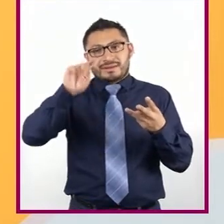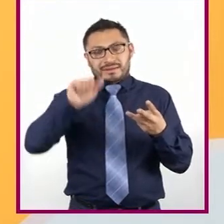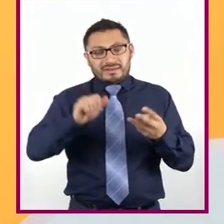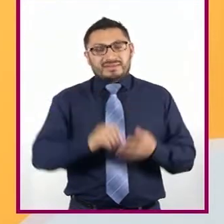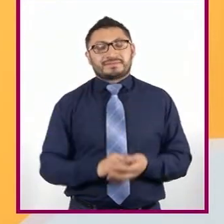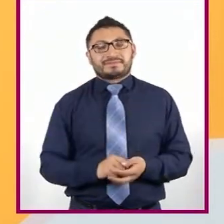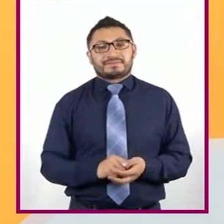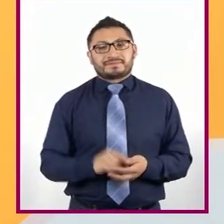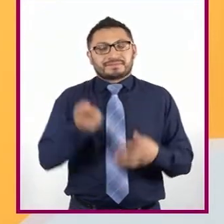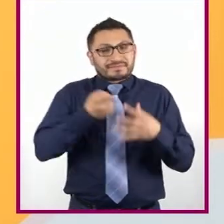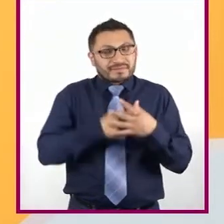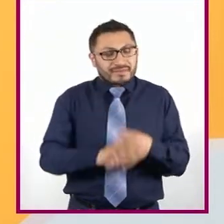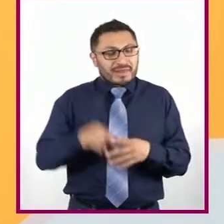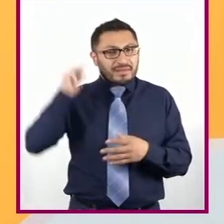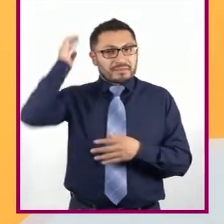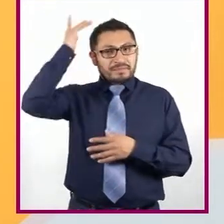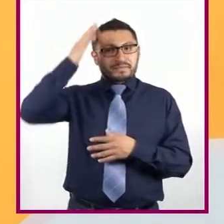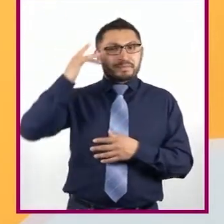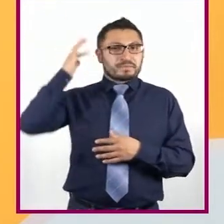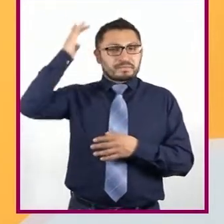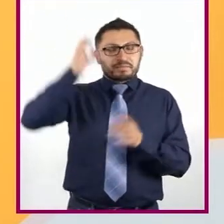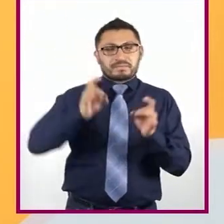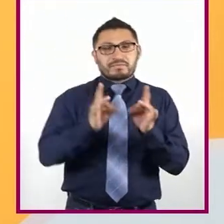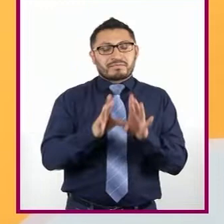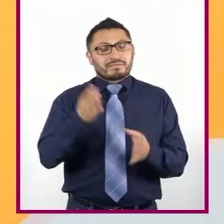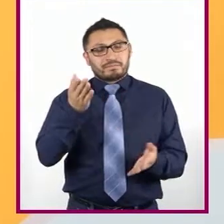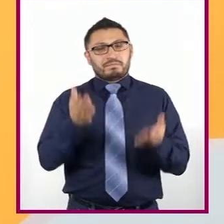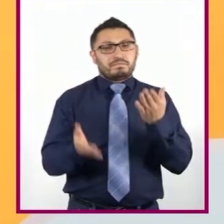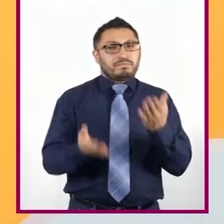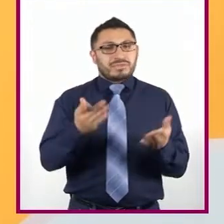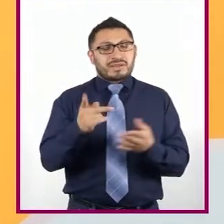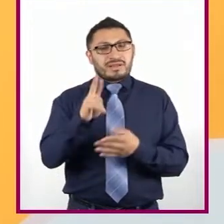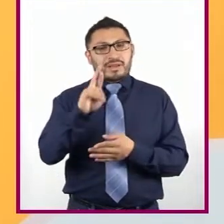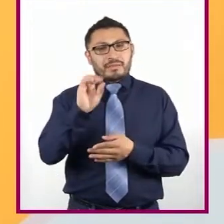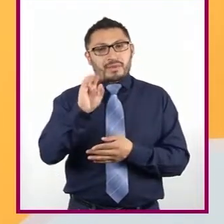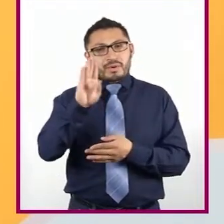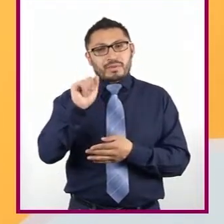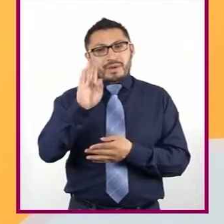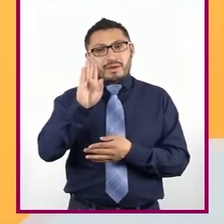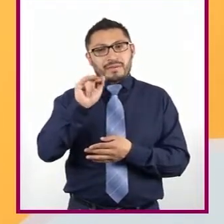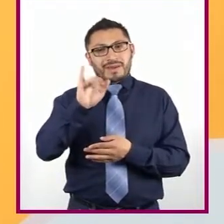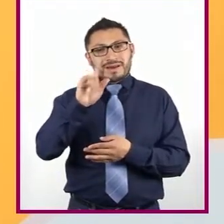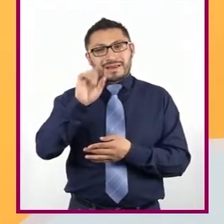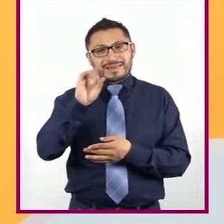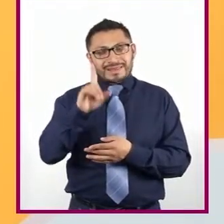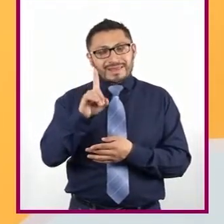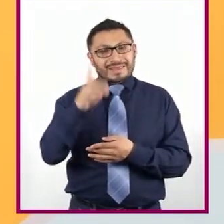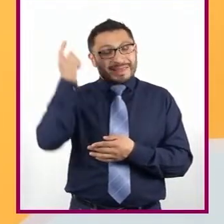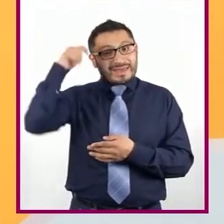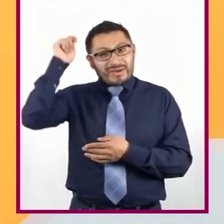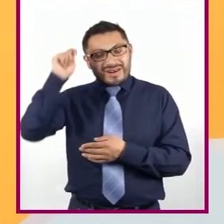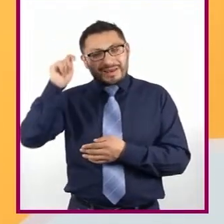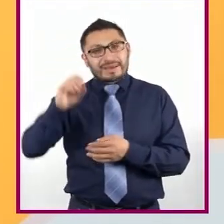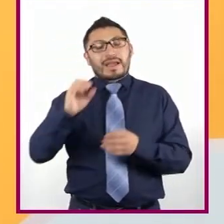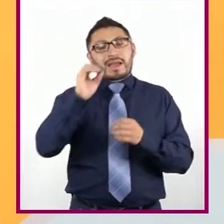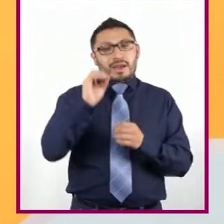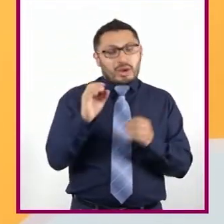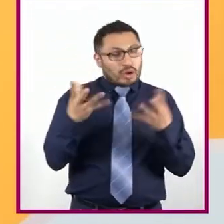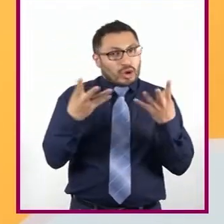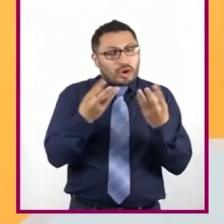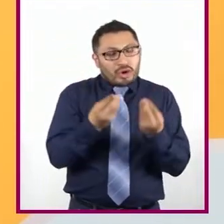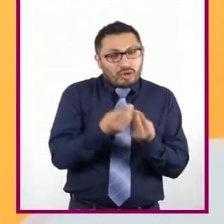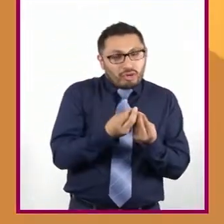una situación en la que podamos comparar a la probabilidad teórica o clásica con la probabilidad frecuencial